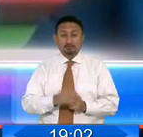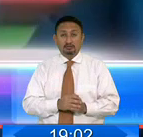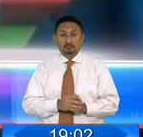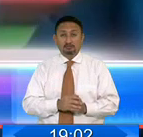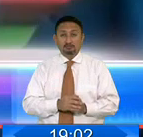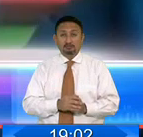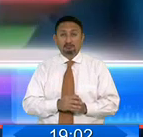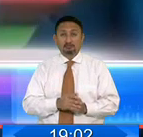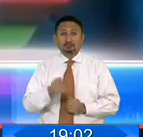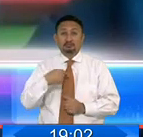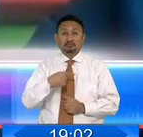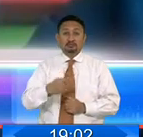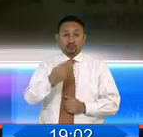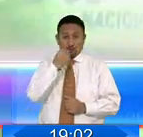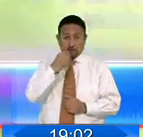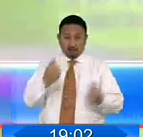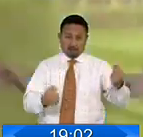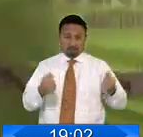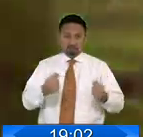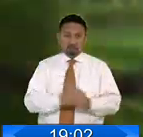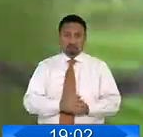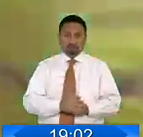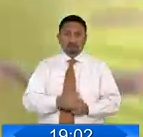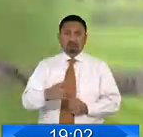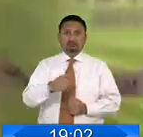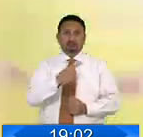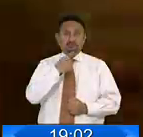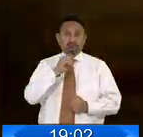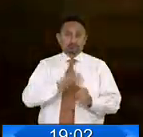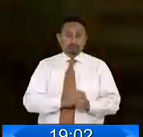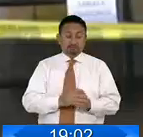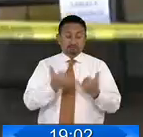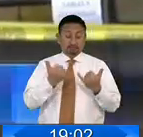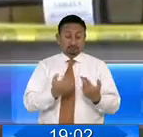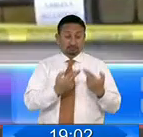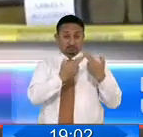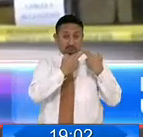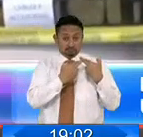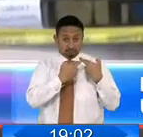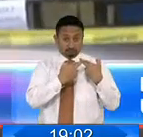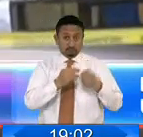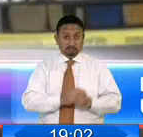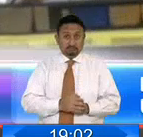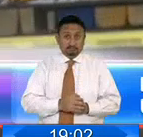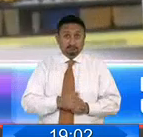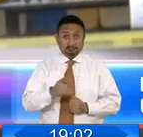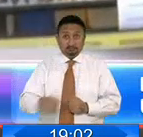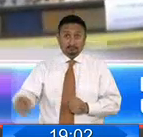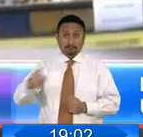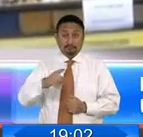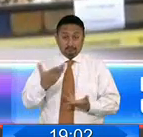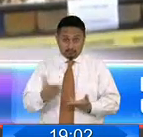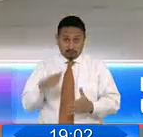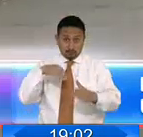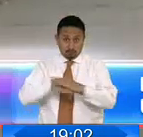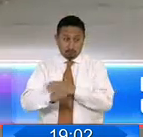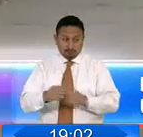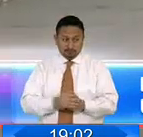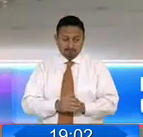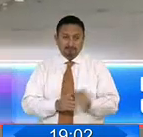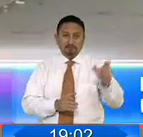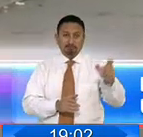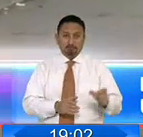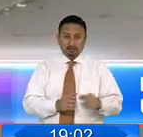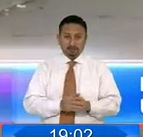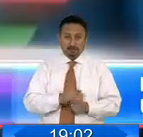los camiones de la comida camacho sostiene que existe una responsabilidad compartida pues si los objetos logran ingresar es porque